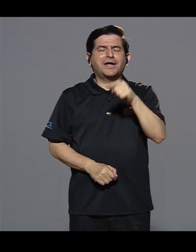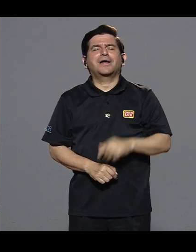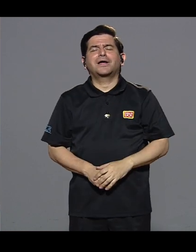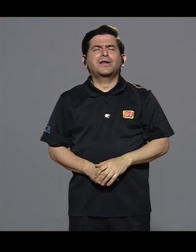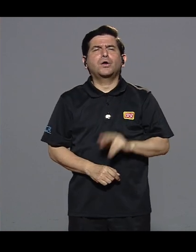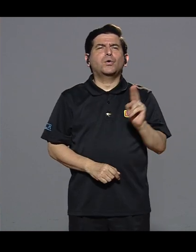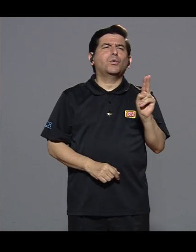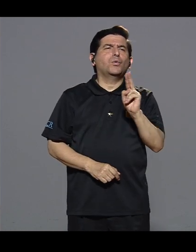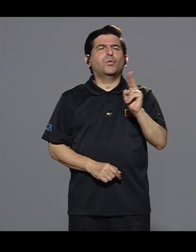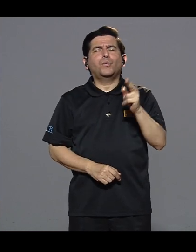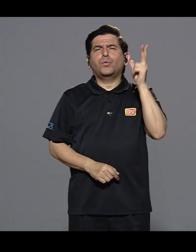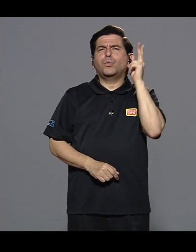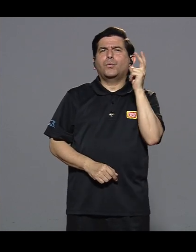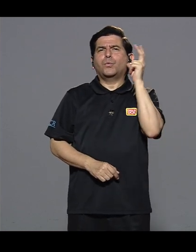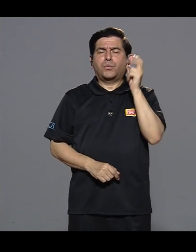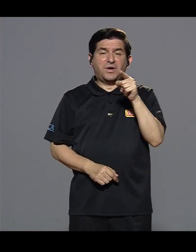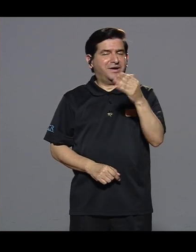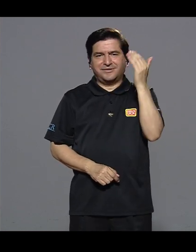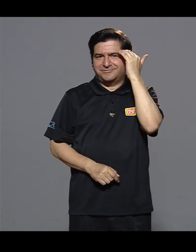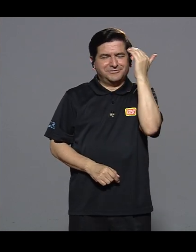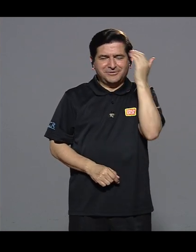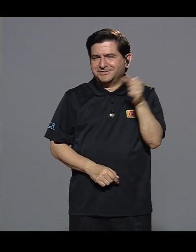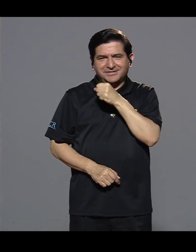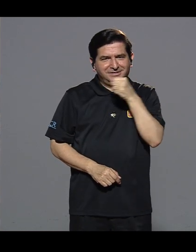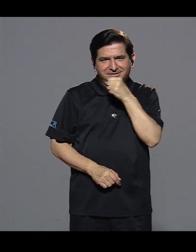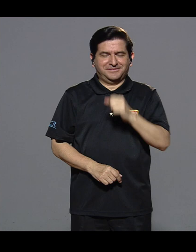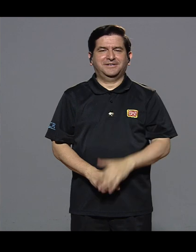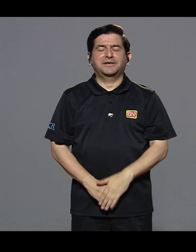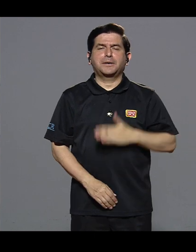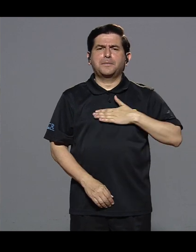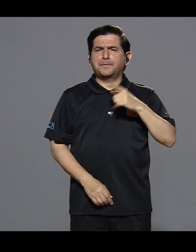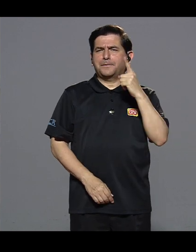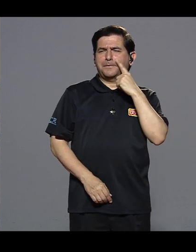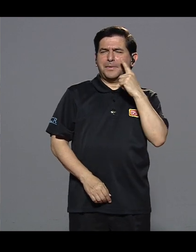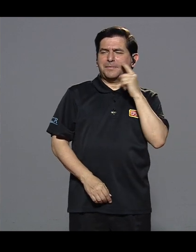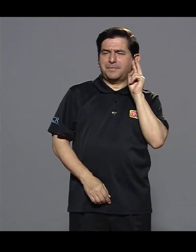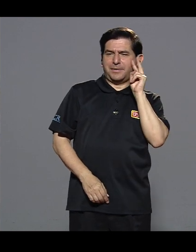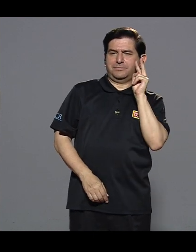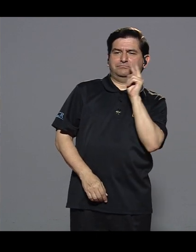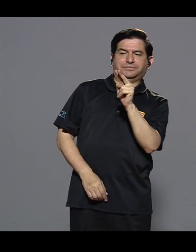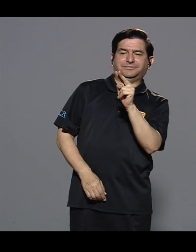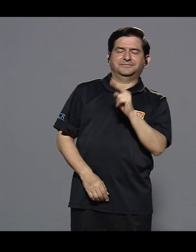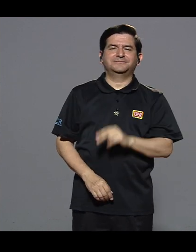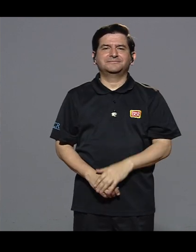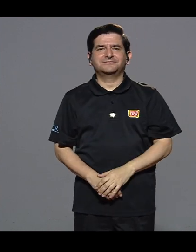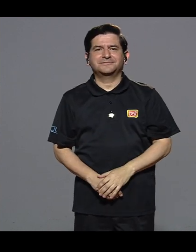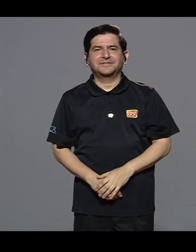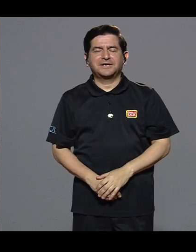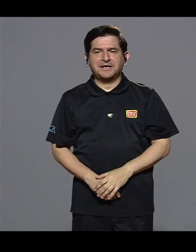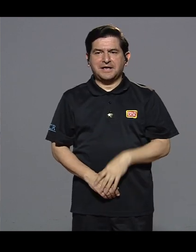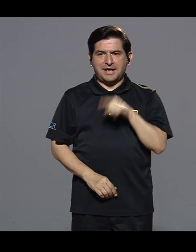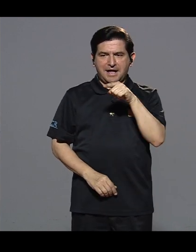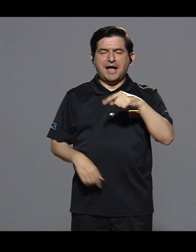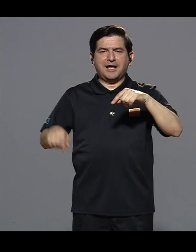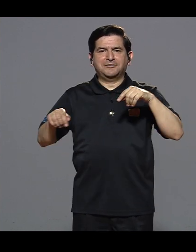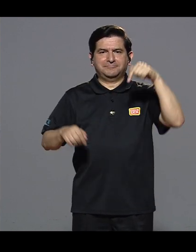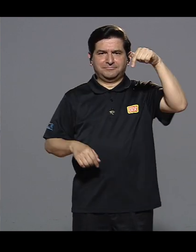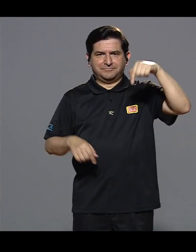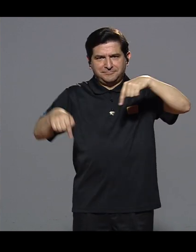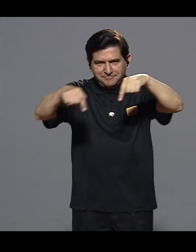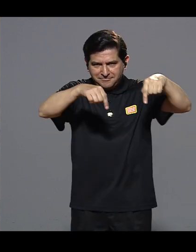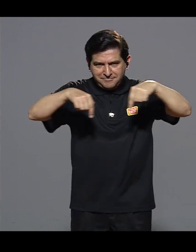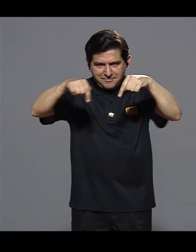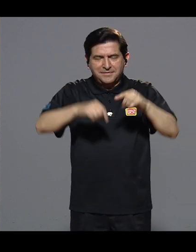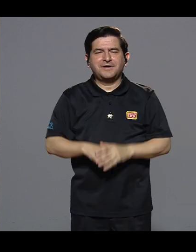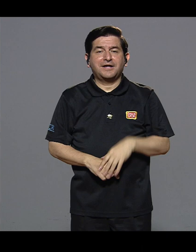hacía un ruido que no sabía él cantar, ¿verdad? Entonces mi papá eso lo observó y él le puso una